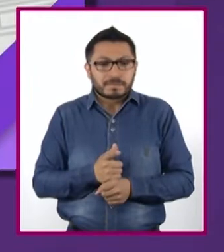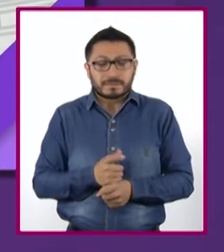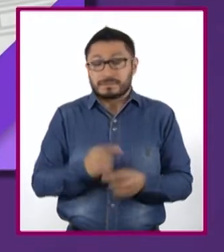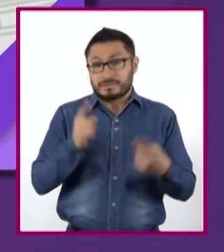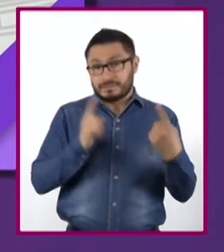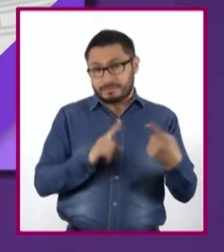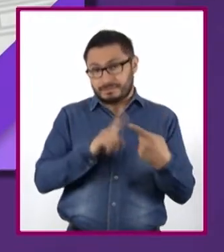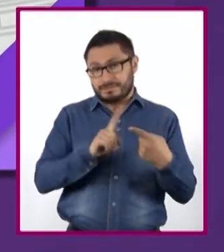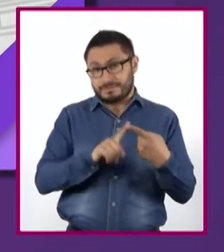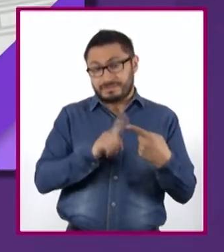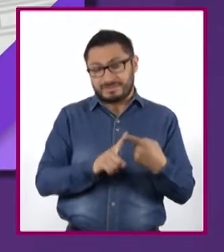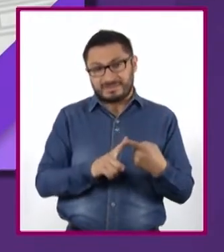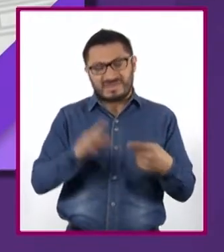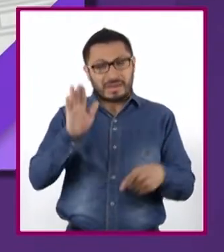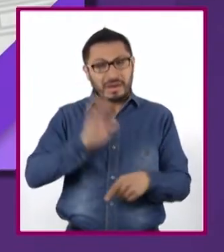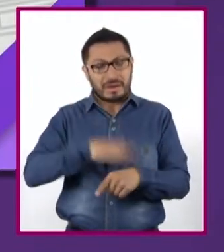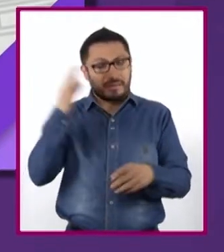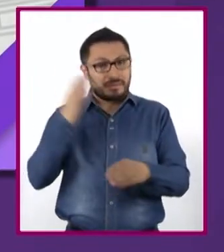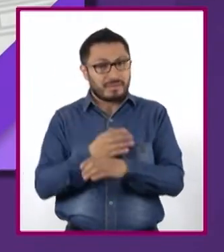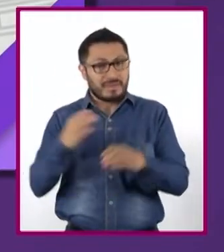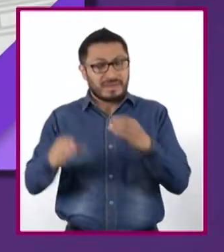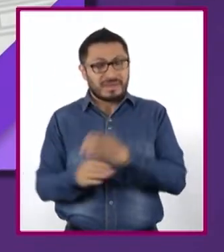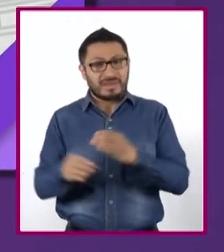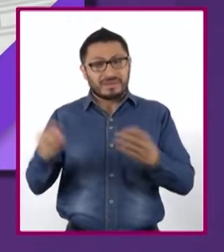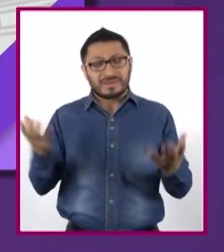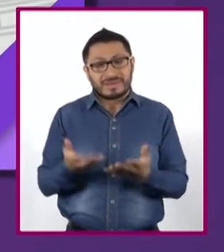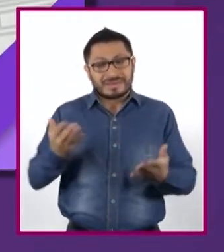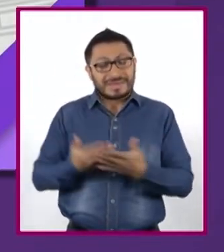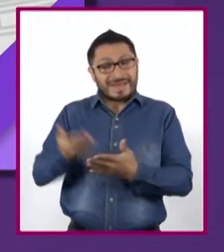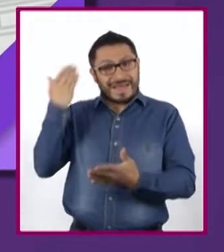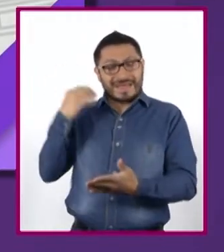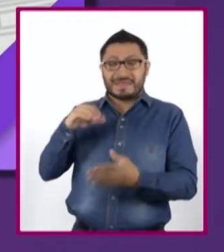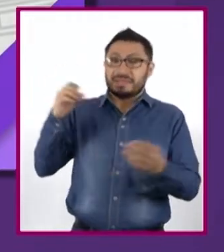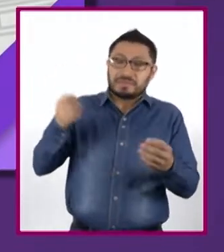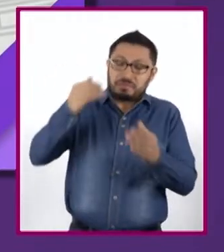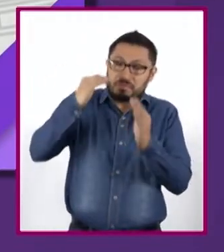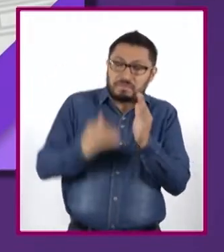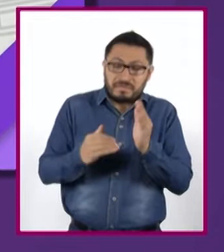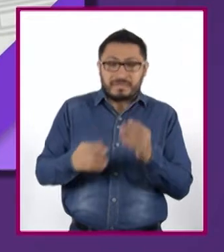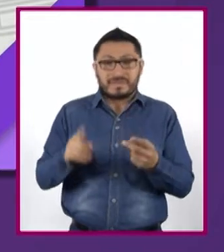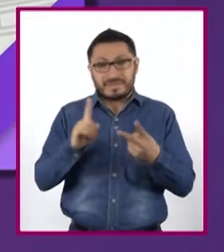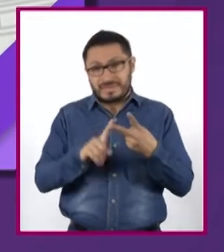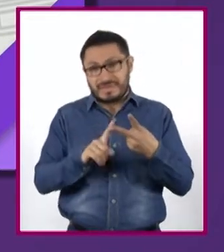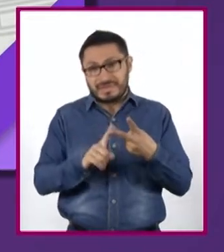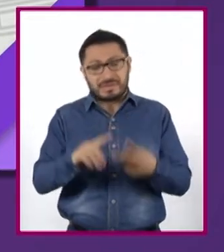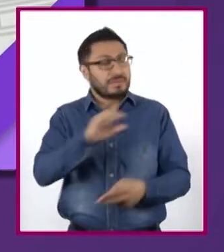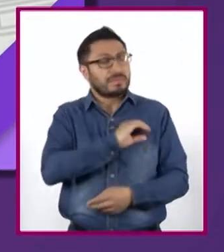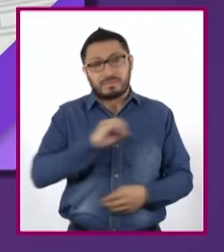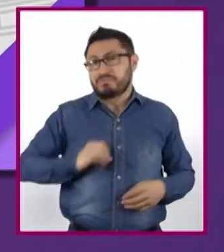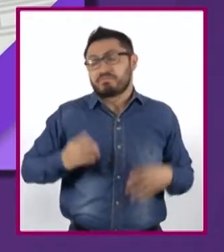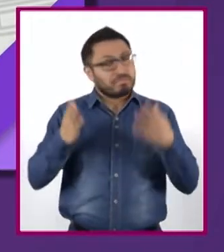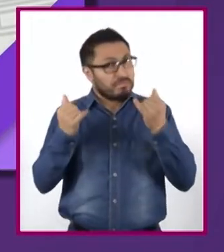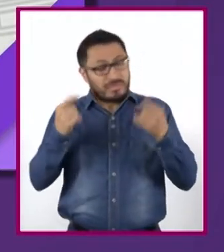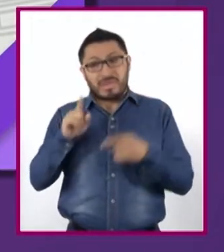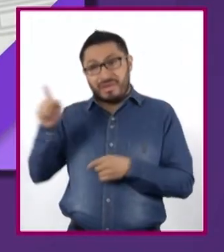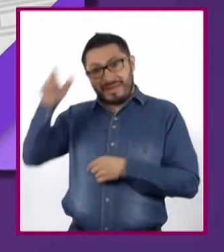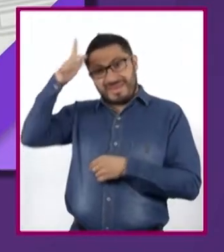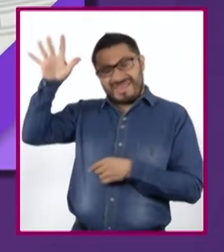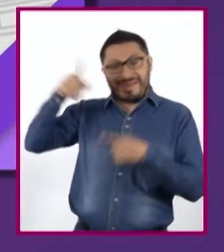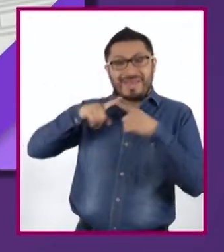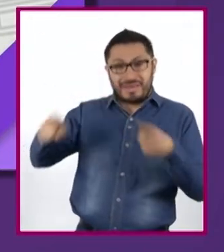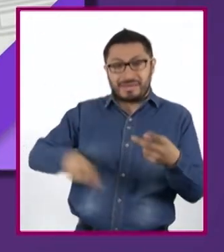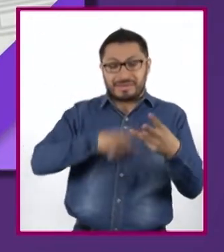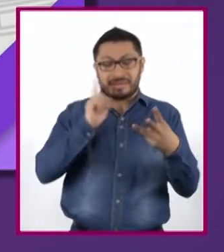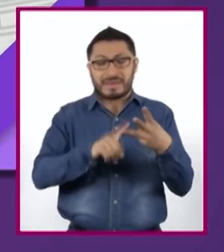1. Podemos hacer más cosas de las que antes hacíamos. 2. No tenemos obligaciones como los adultos. 3.